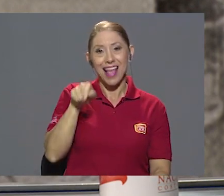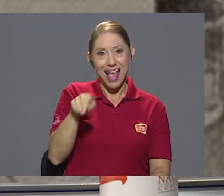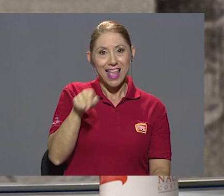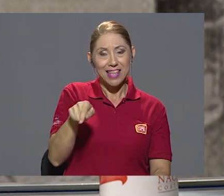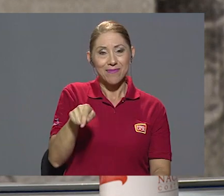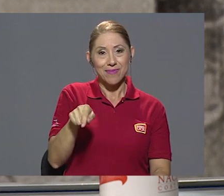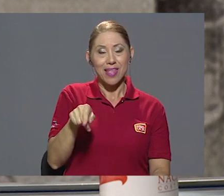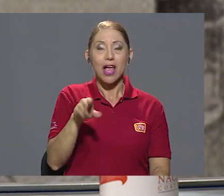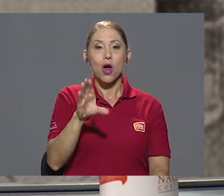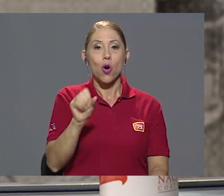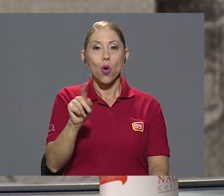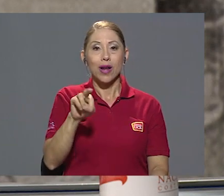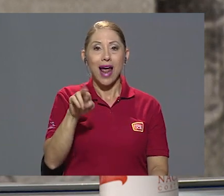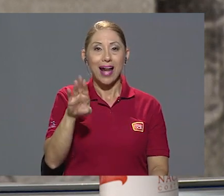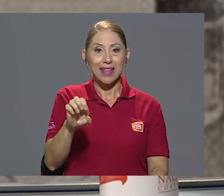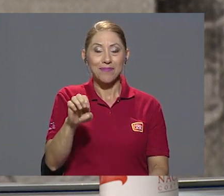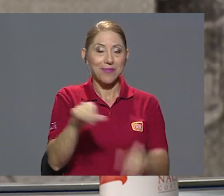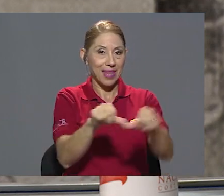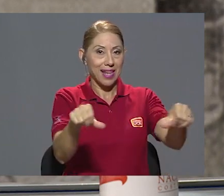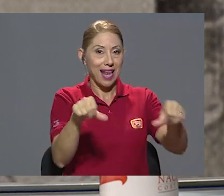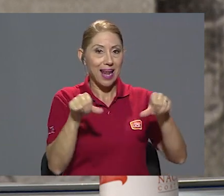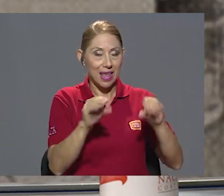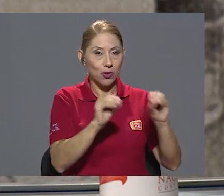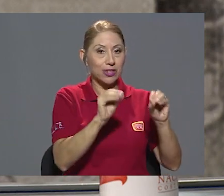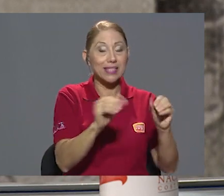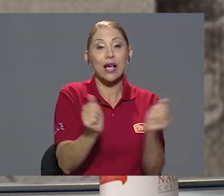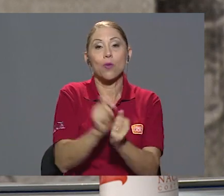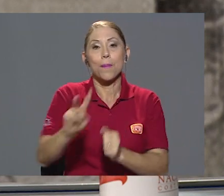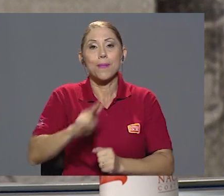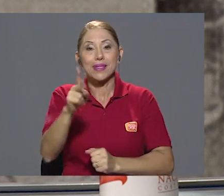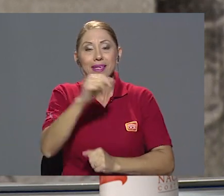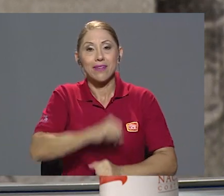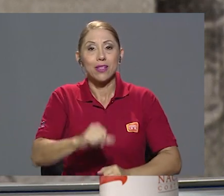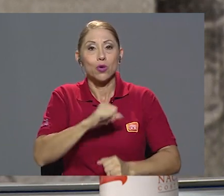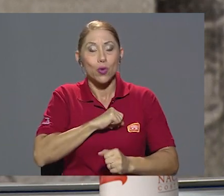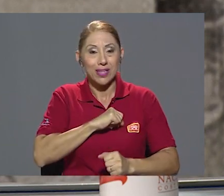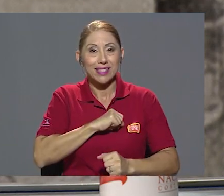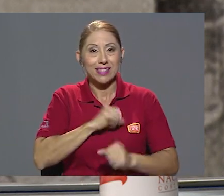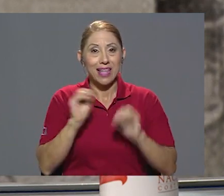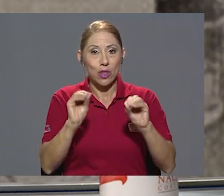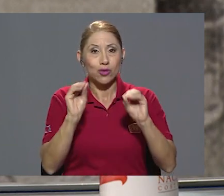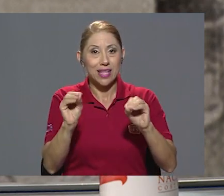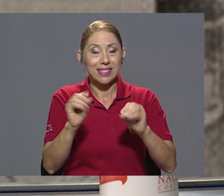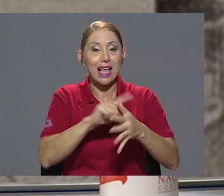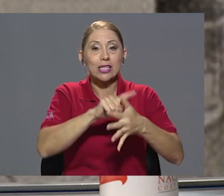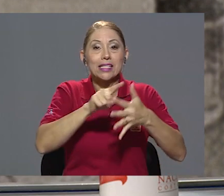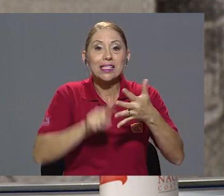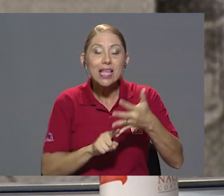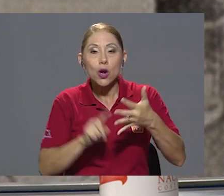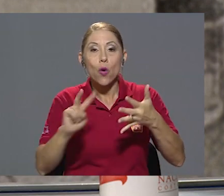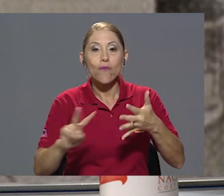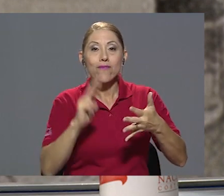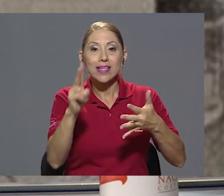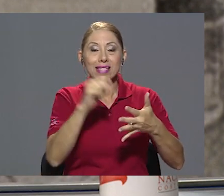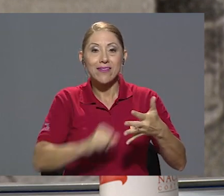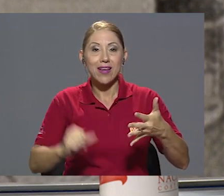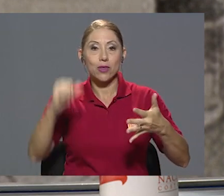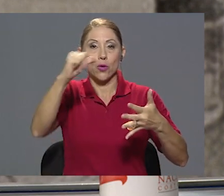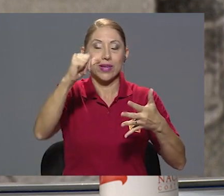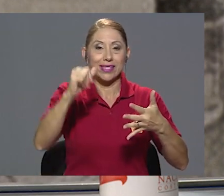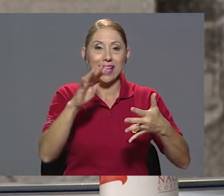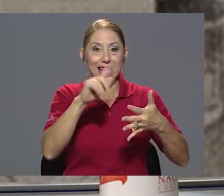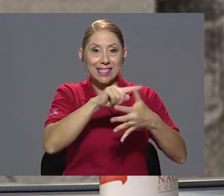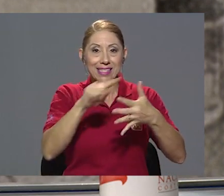elaborado fundamentalmente en el área de docencia por la Comisión de Vicerrectores de Docencia, que son los 5 vicerrectores de las 5 universidades